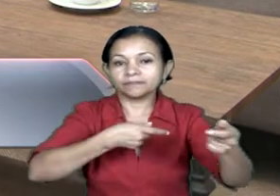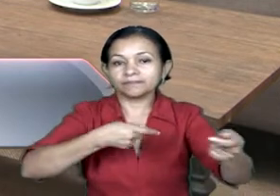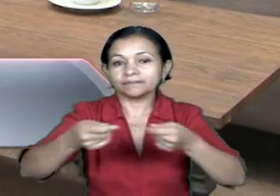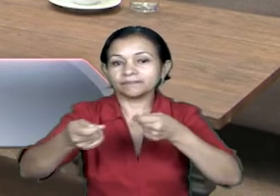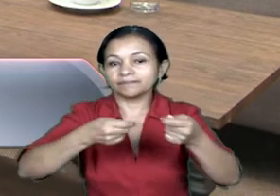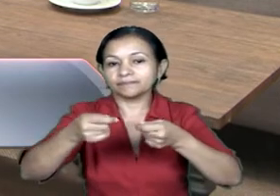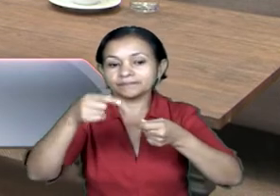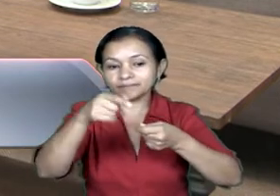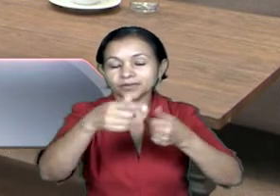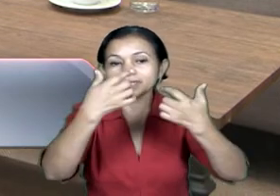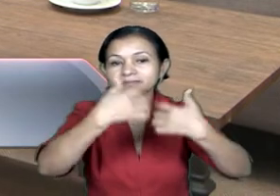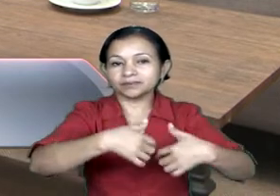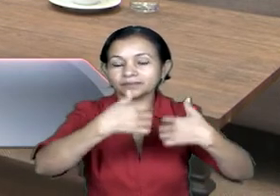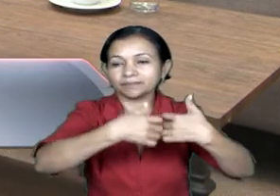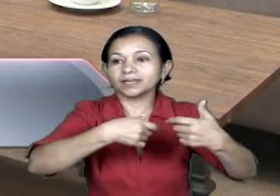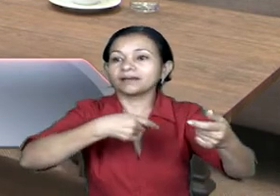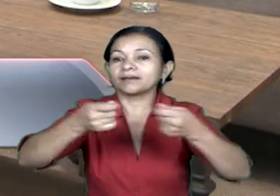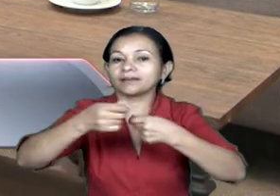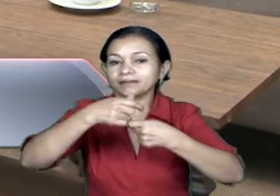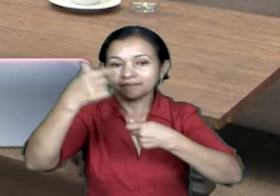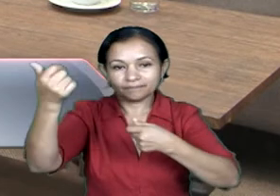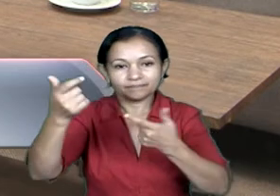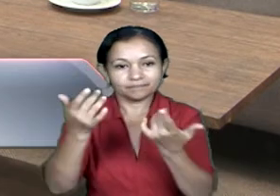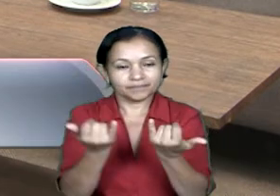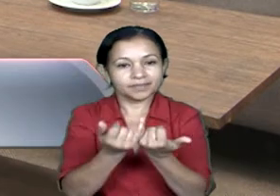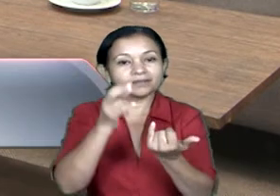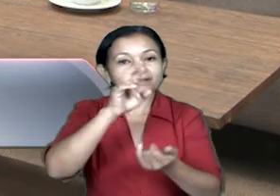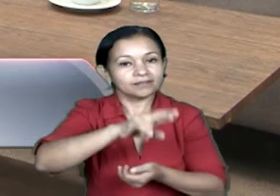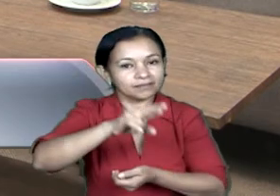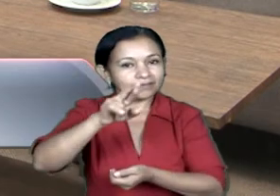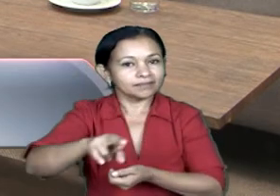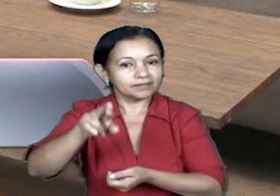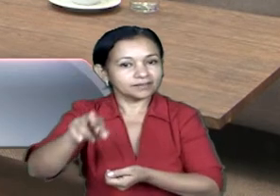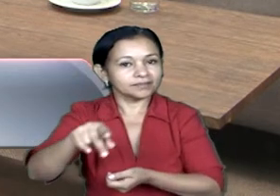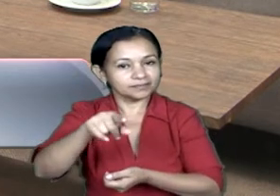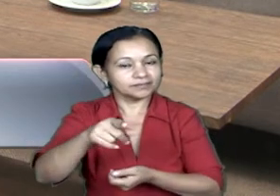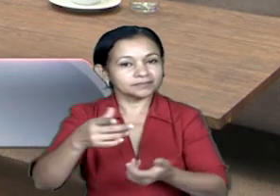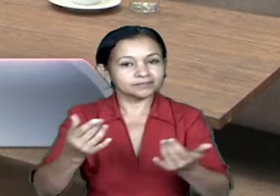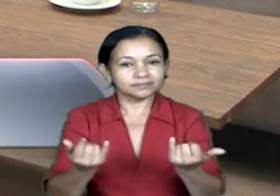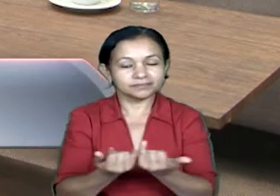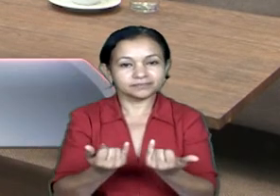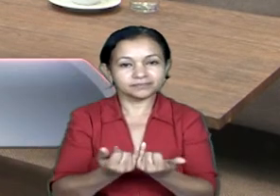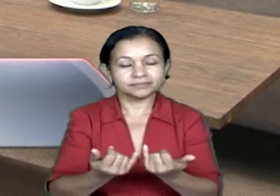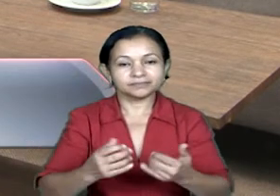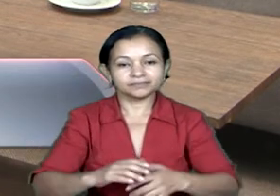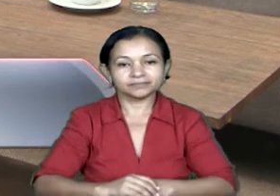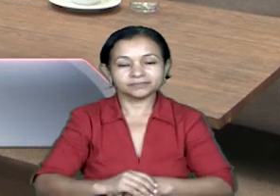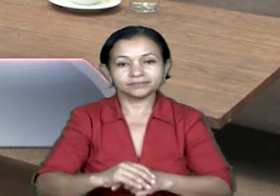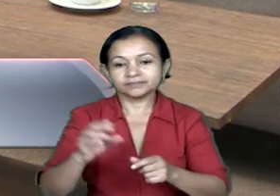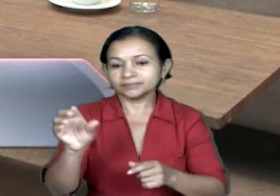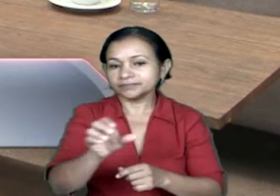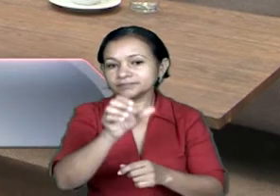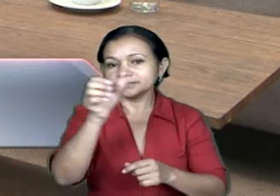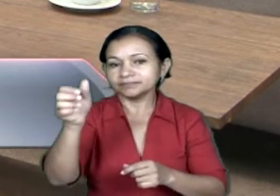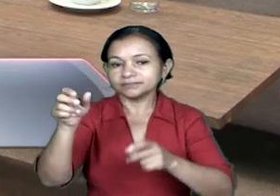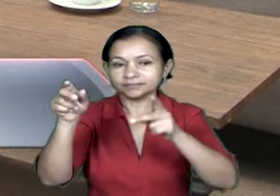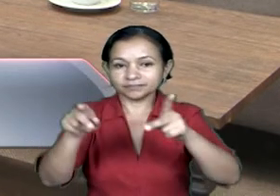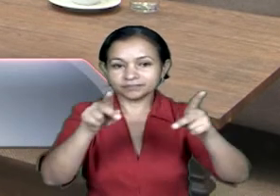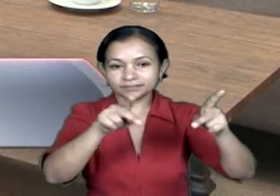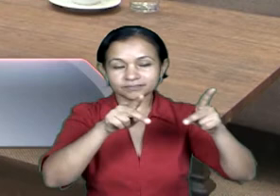por esa empresa, la empresa en Rivas. Y los otros empresarios acá,